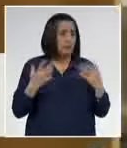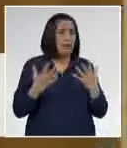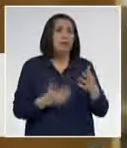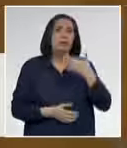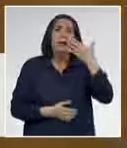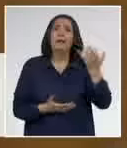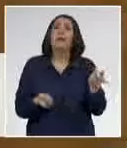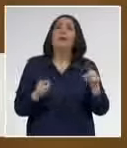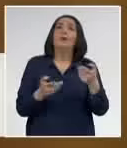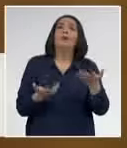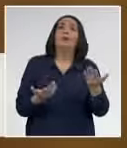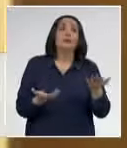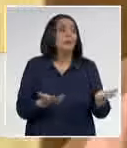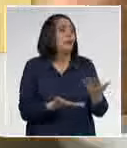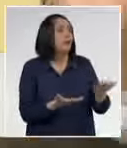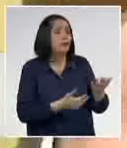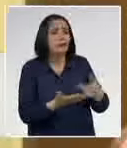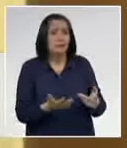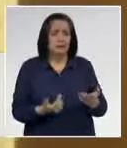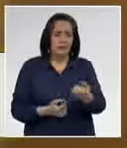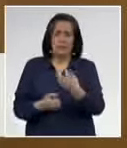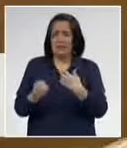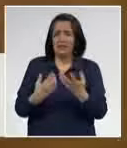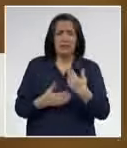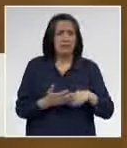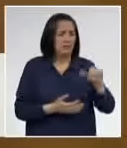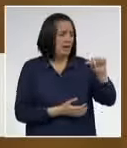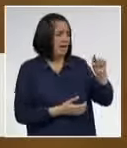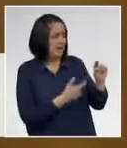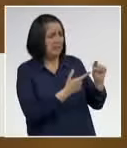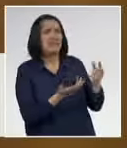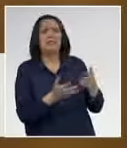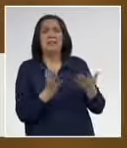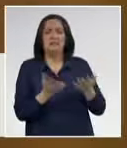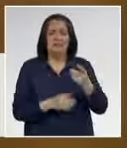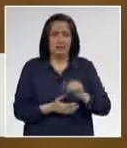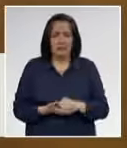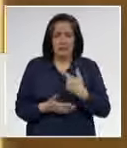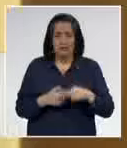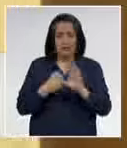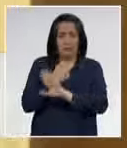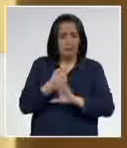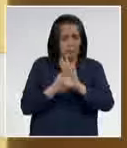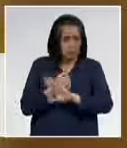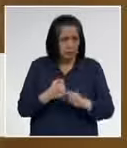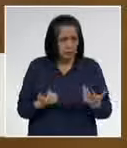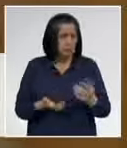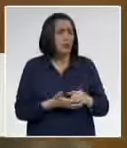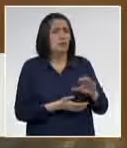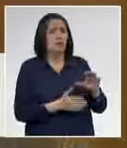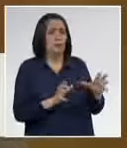García cuándo? ¿Dónde lo agarramos? Es que me han dicho que AG podría ser Alan García. Han dicho que lo han blindado en el Congreso con la Comisión La Bajada. Por